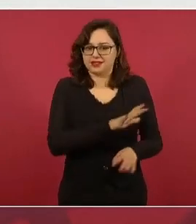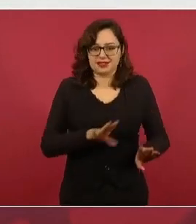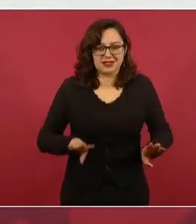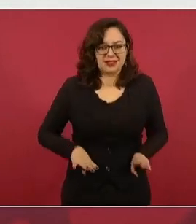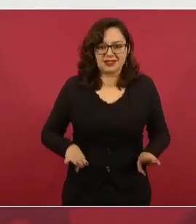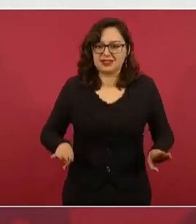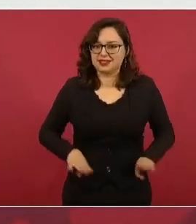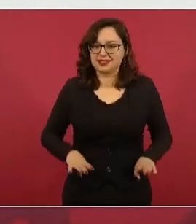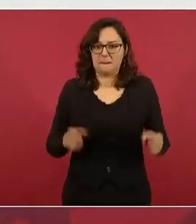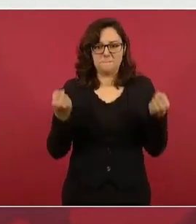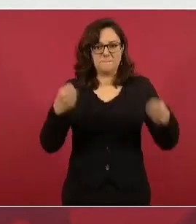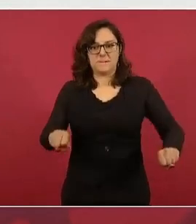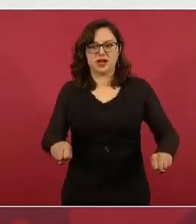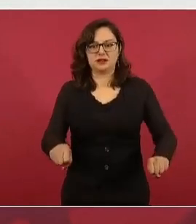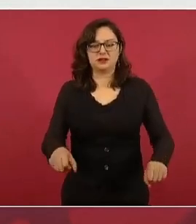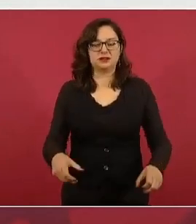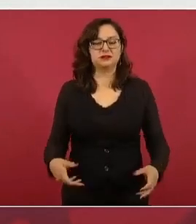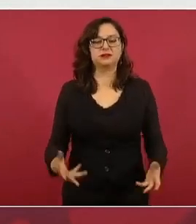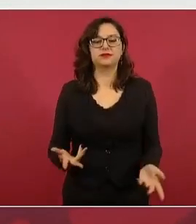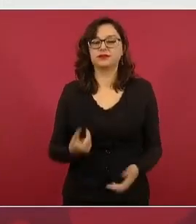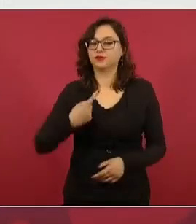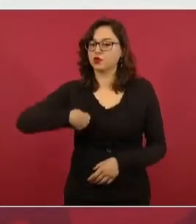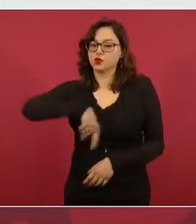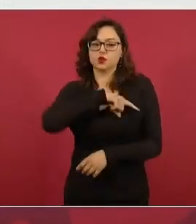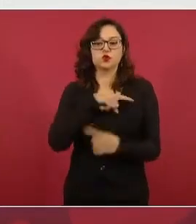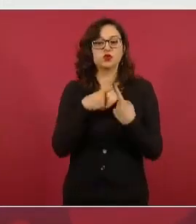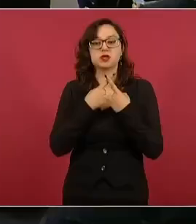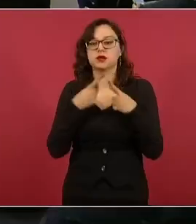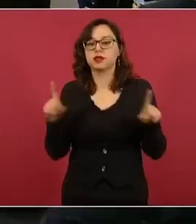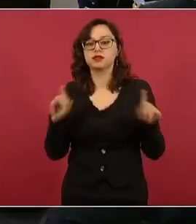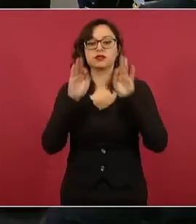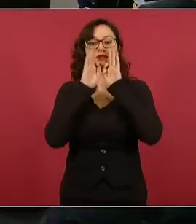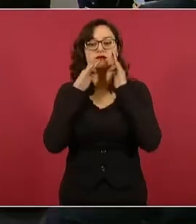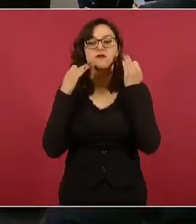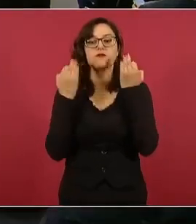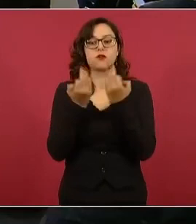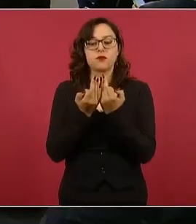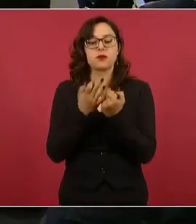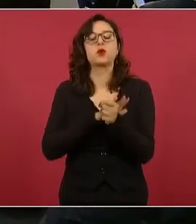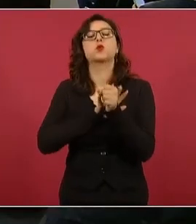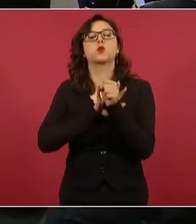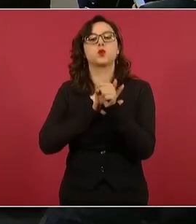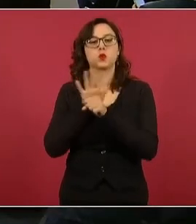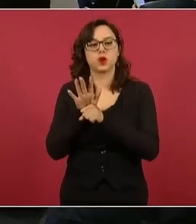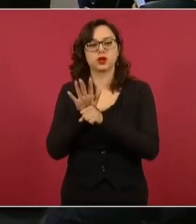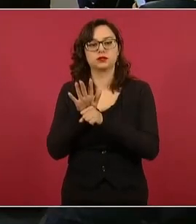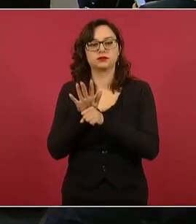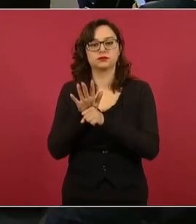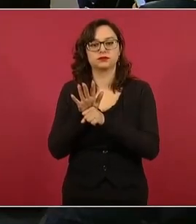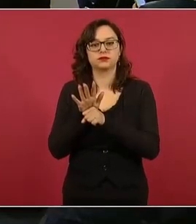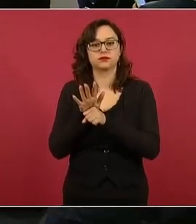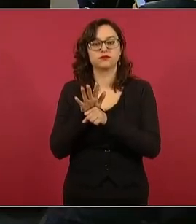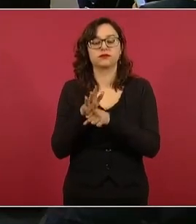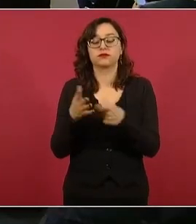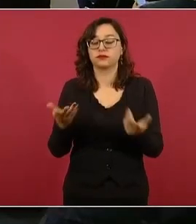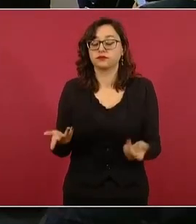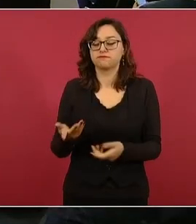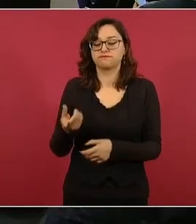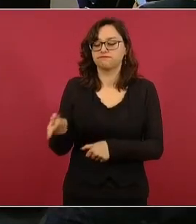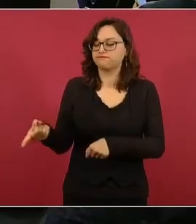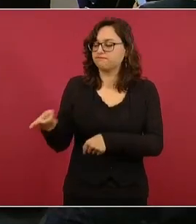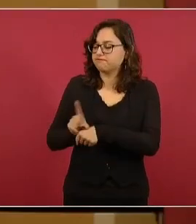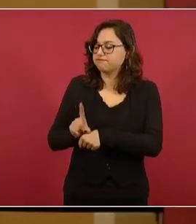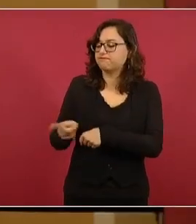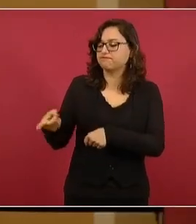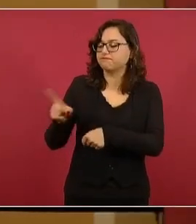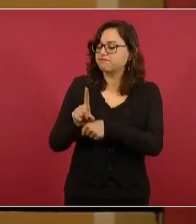Entonces, ¿qué estamos haciendo nosotros? Bueno, los que estamos aquí, nos reunimos todos los